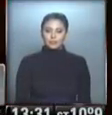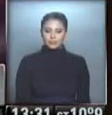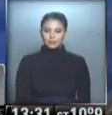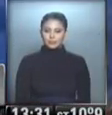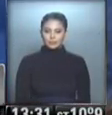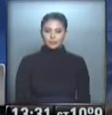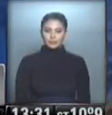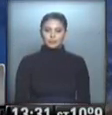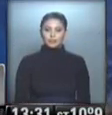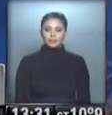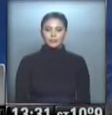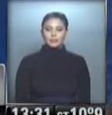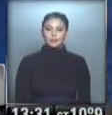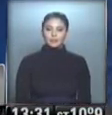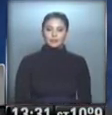Mendoza